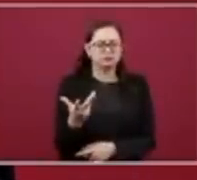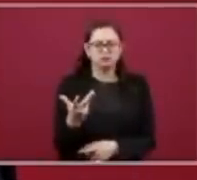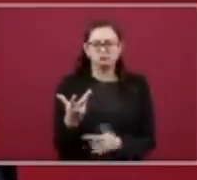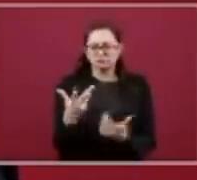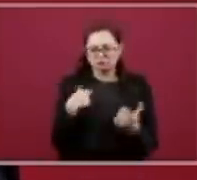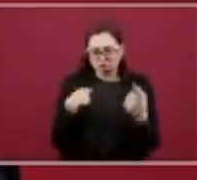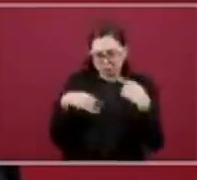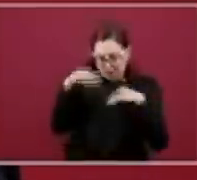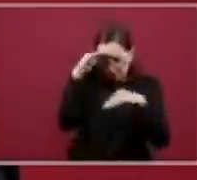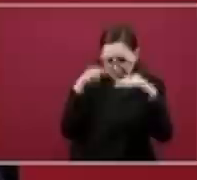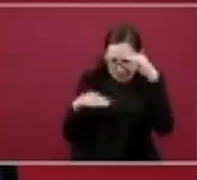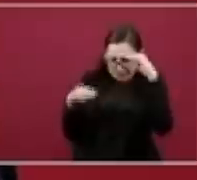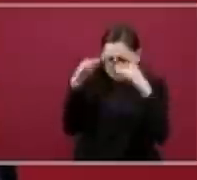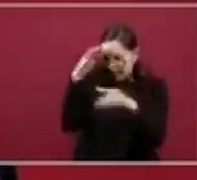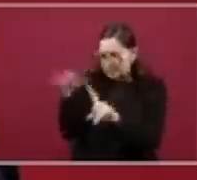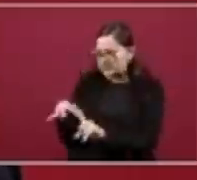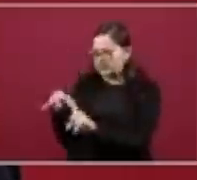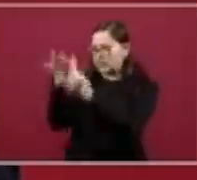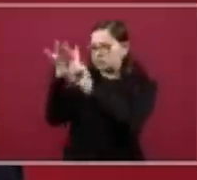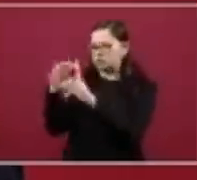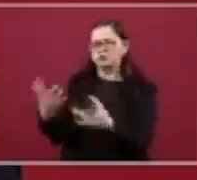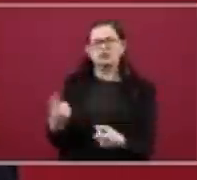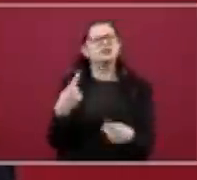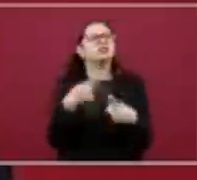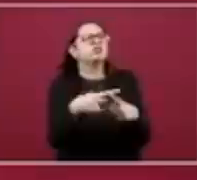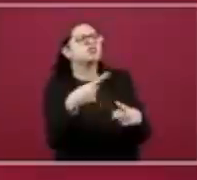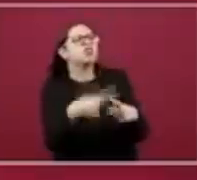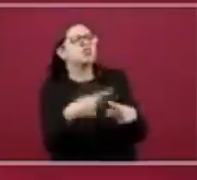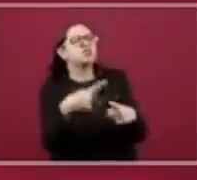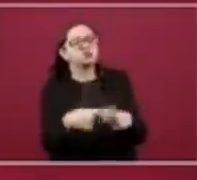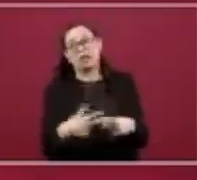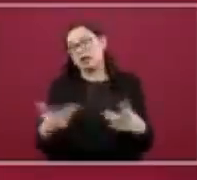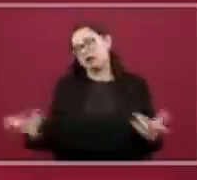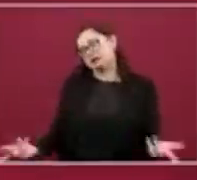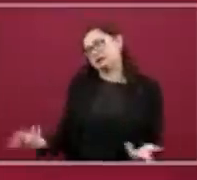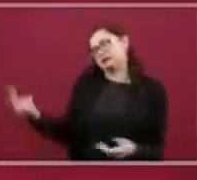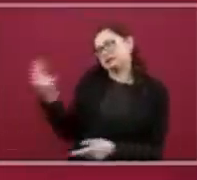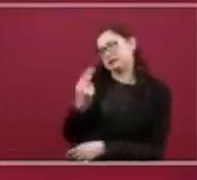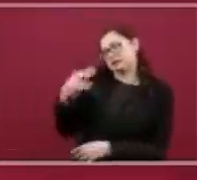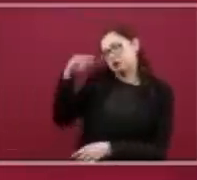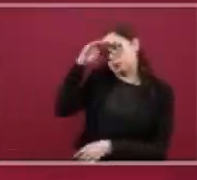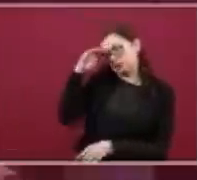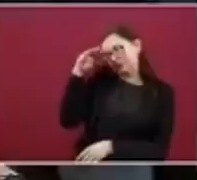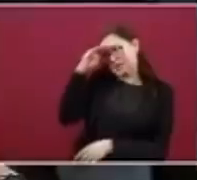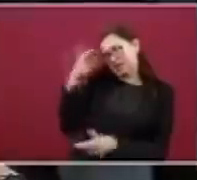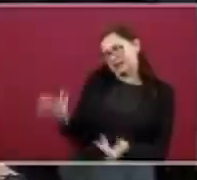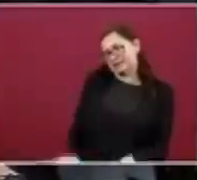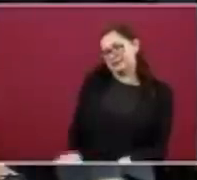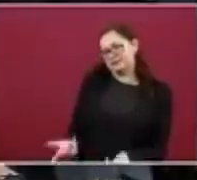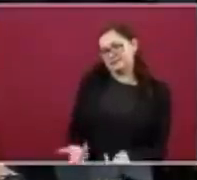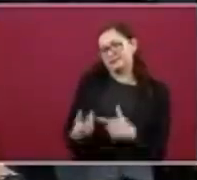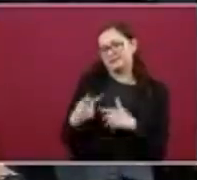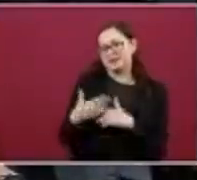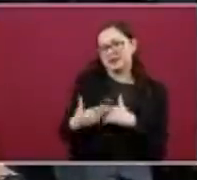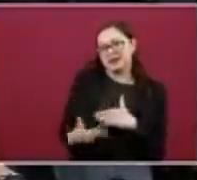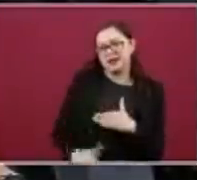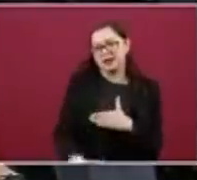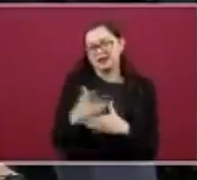selección. ¿En quién pensaría? Es que eso es lo que voy a empezar ya ahora a procesar.